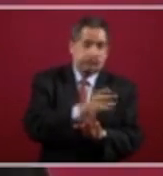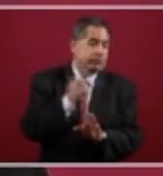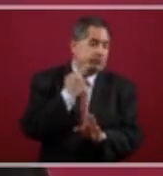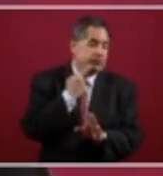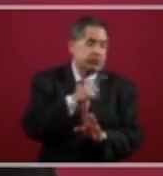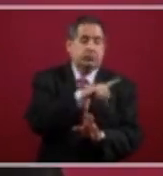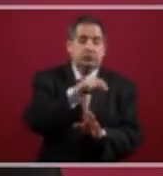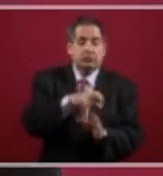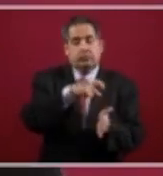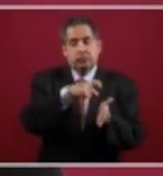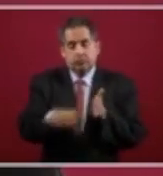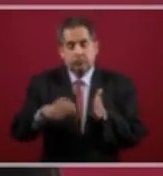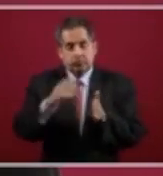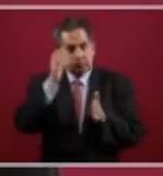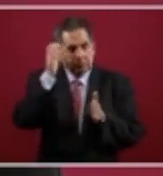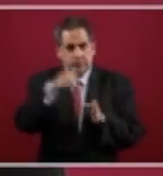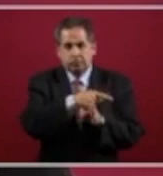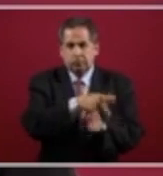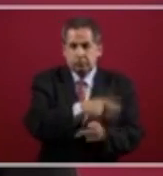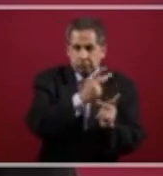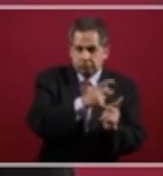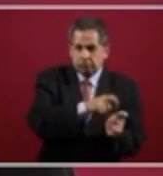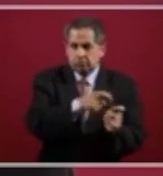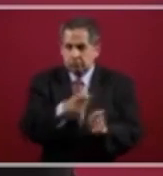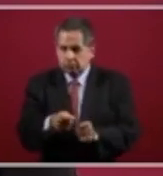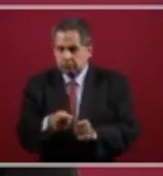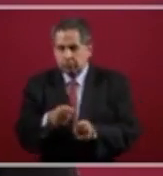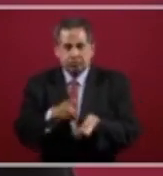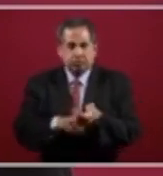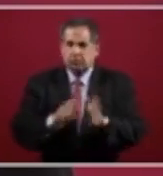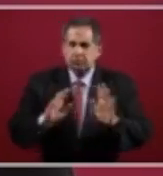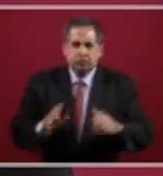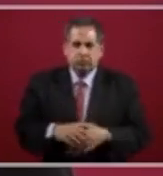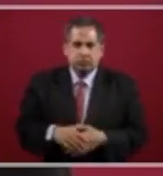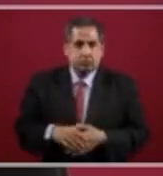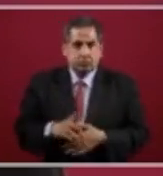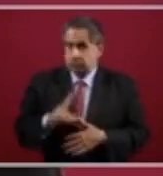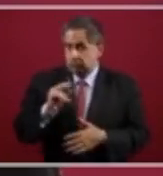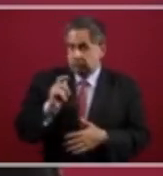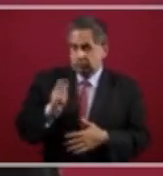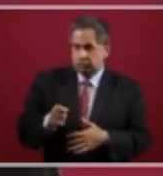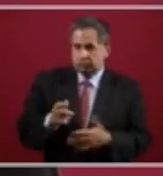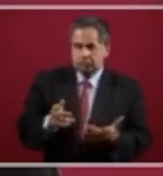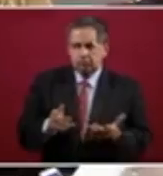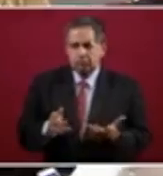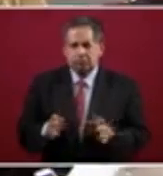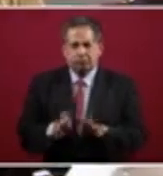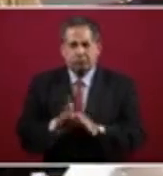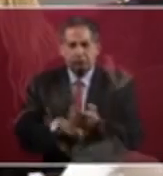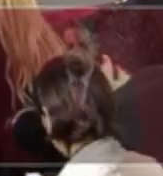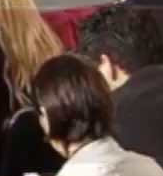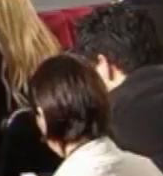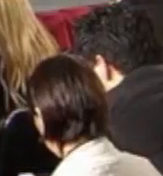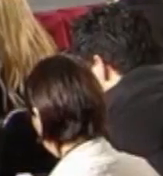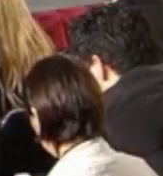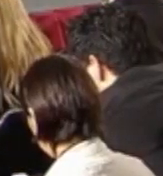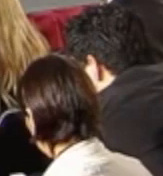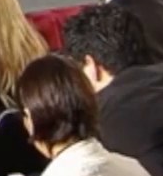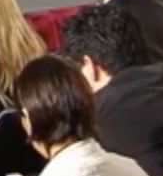un político que fue el que la vendió para esto. Desde luego, eso no significa ningún